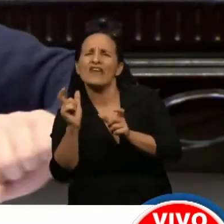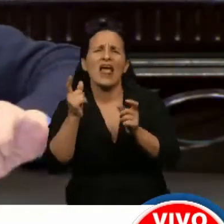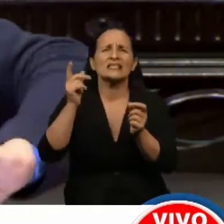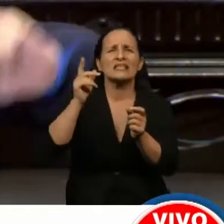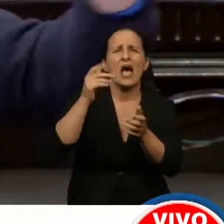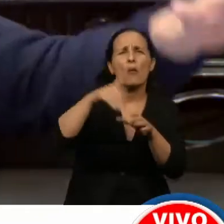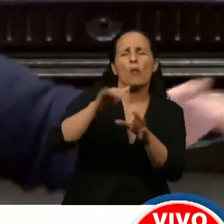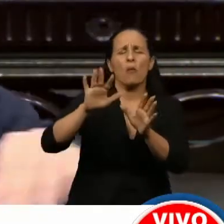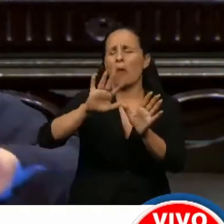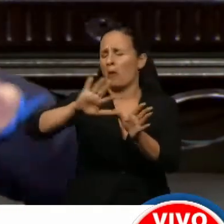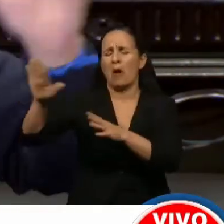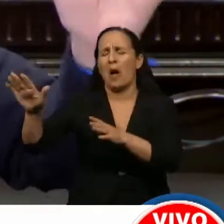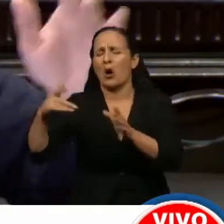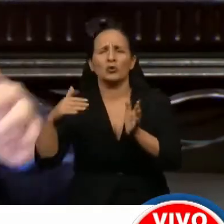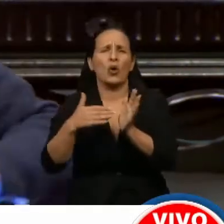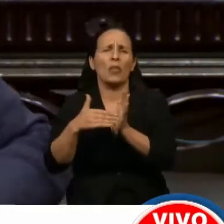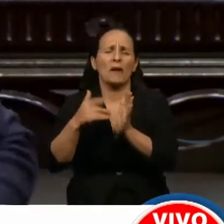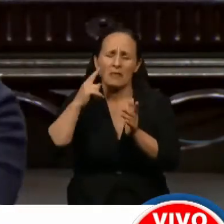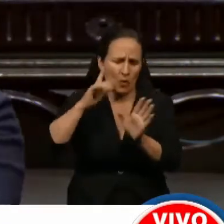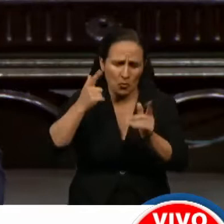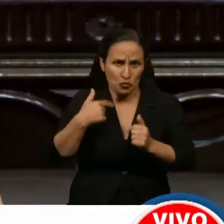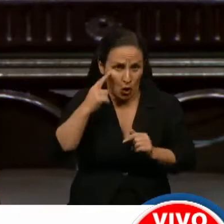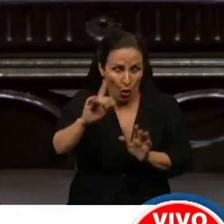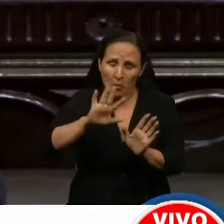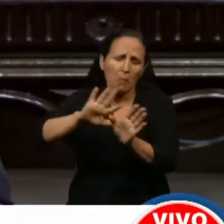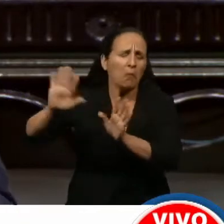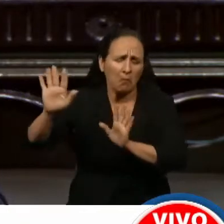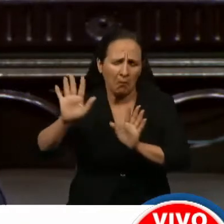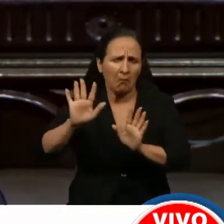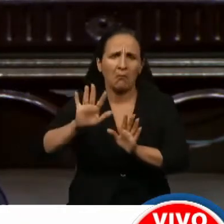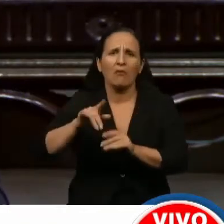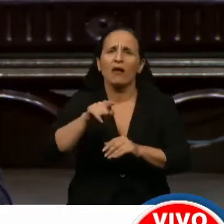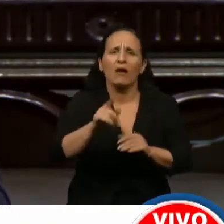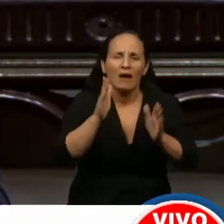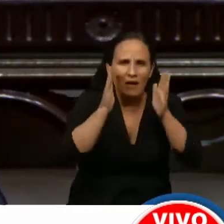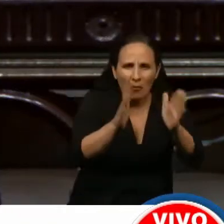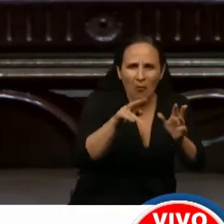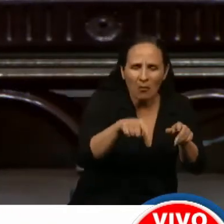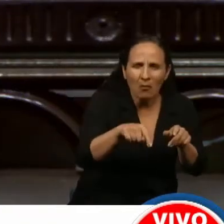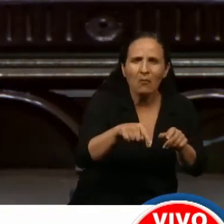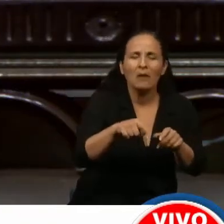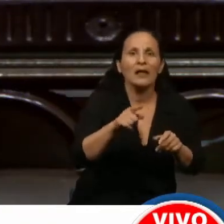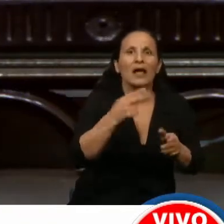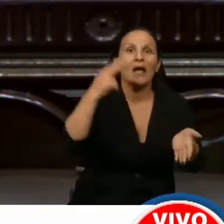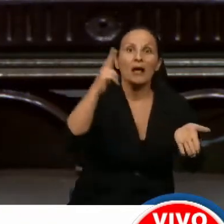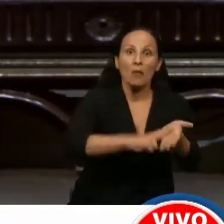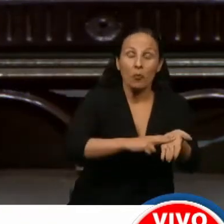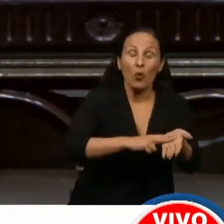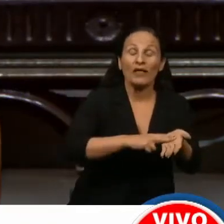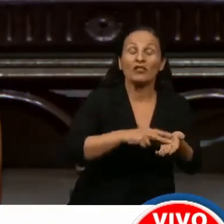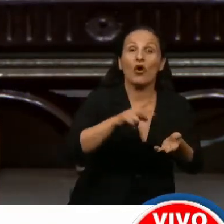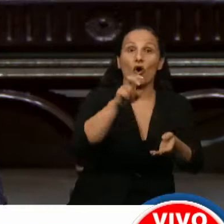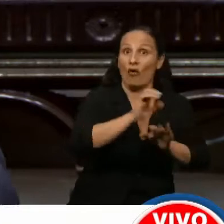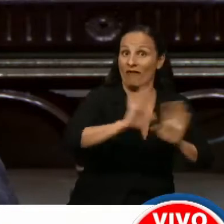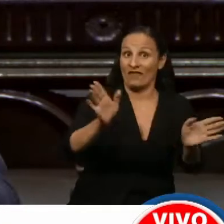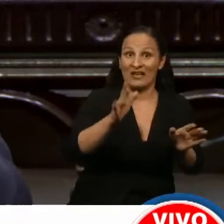capciosa, absolutamente subjetiva, que para mí no lo es, pero pongamos que sí, implicaba que dejar de cobrar ese impuesto en el